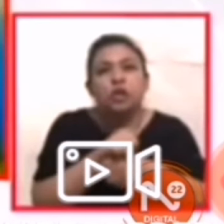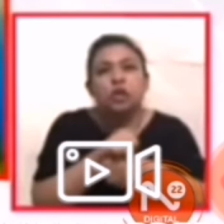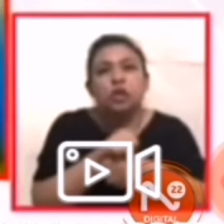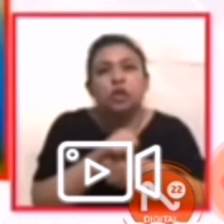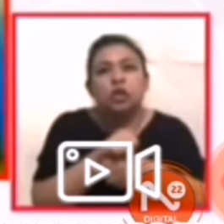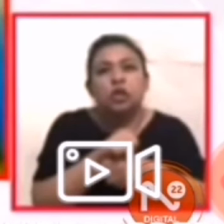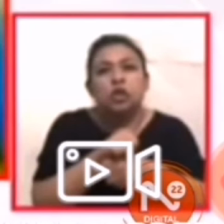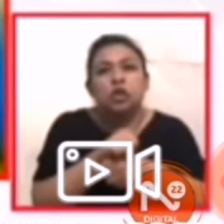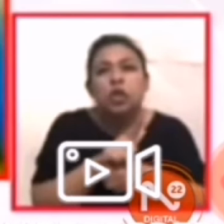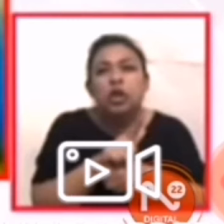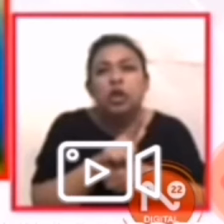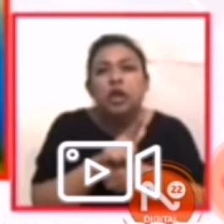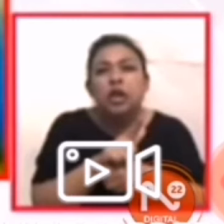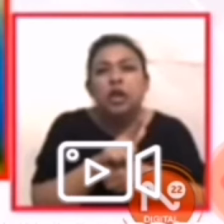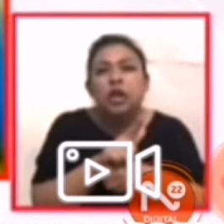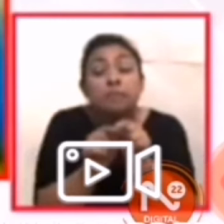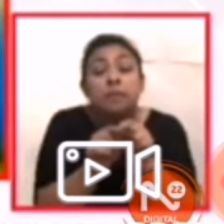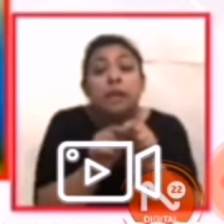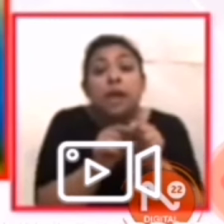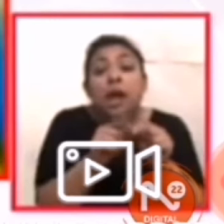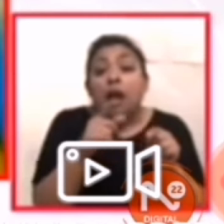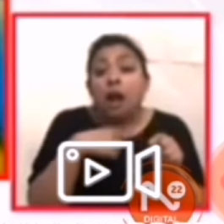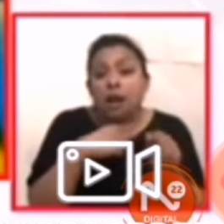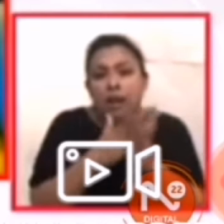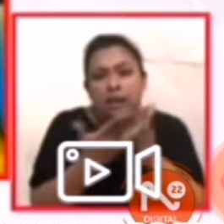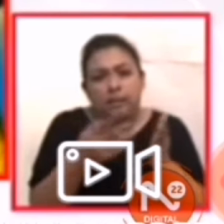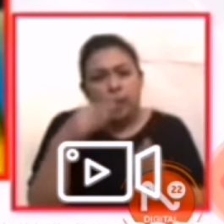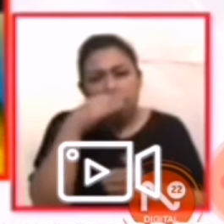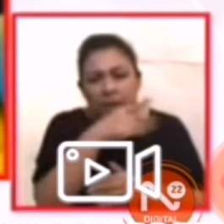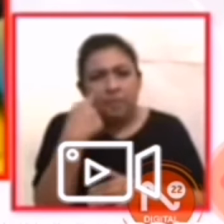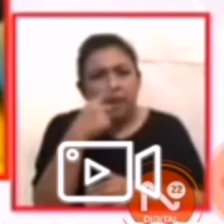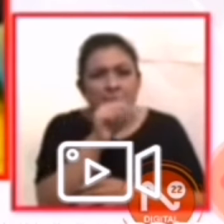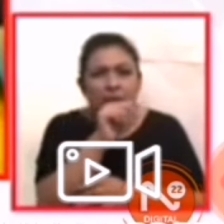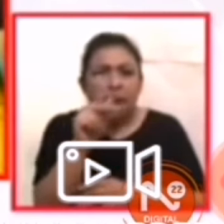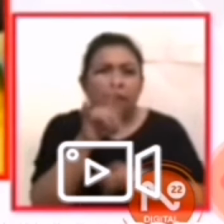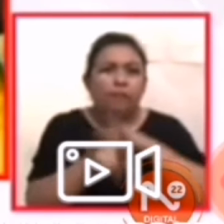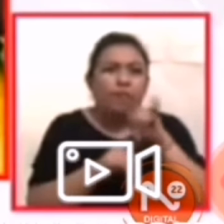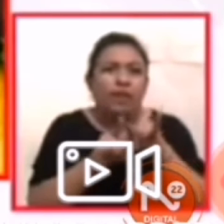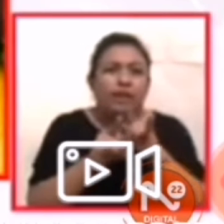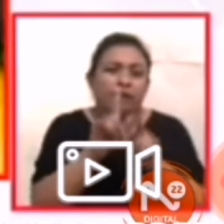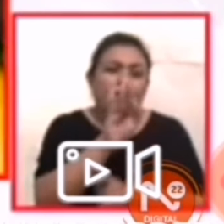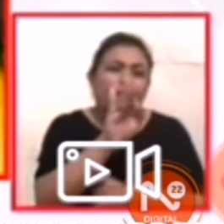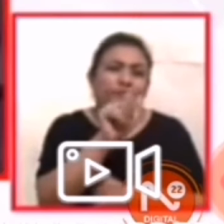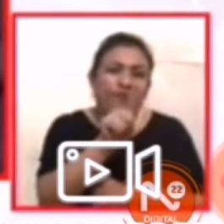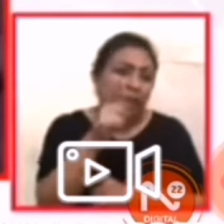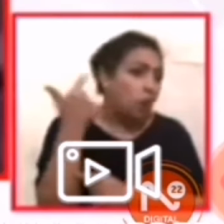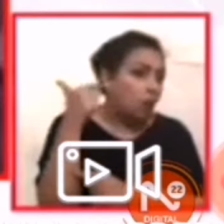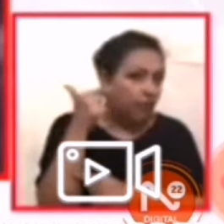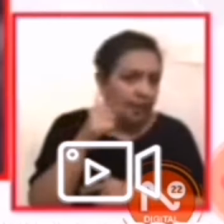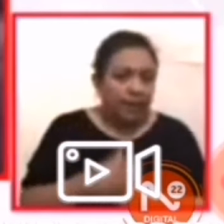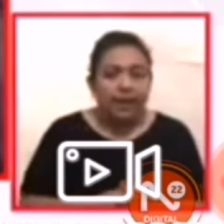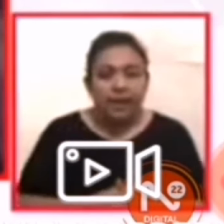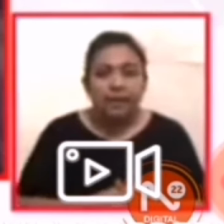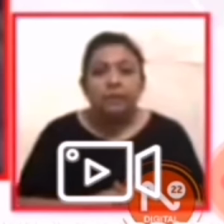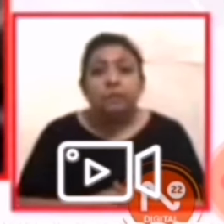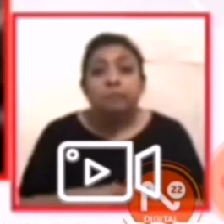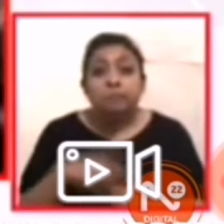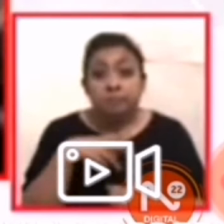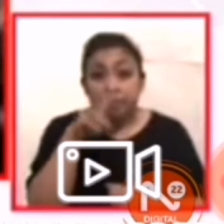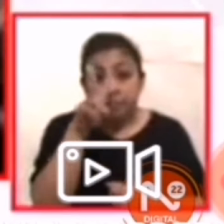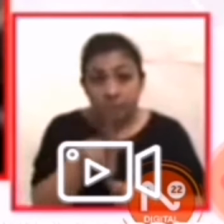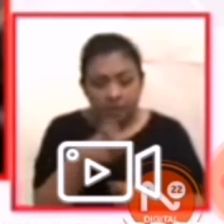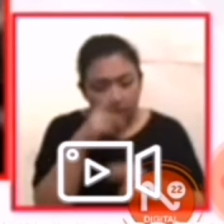Minificciones y se podrá descargar el libro de manera gratuita en la plataforma de la Feria Internacional del Libro de Guadalajara. Realmente